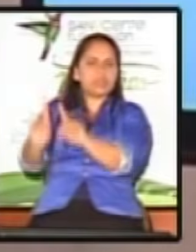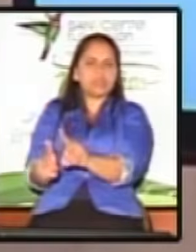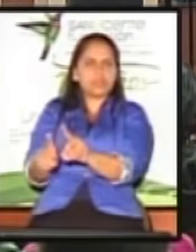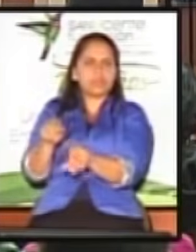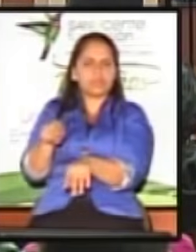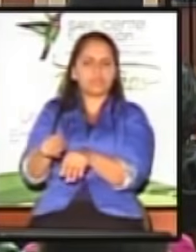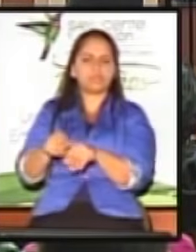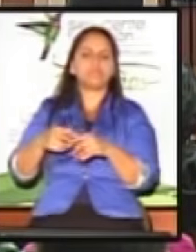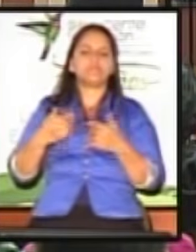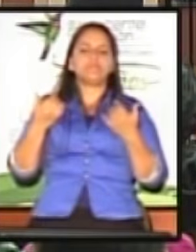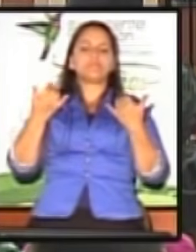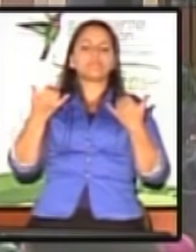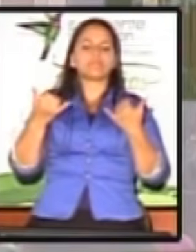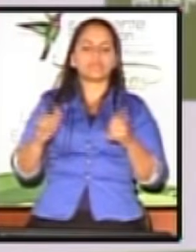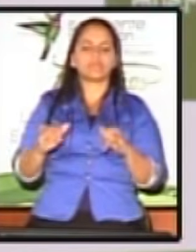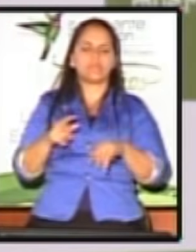Porque, ya para terminar,